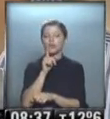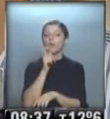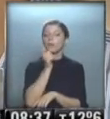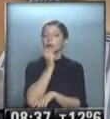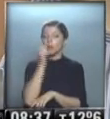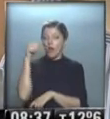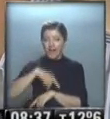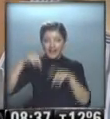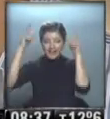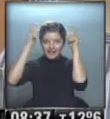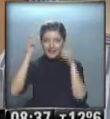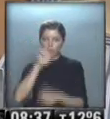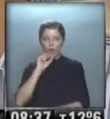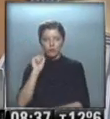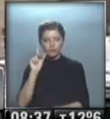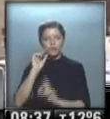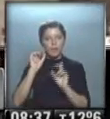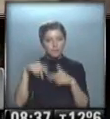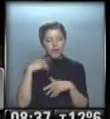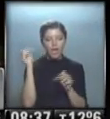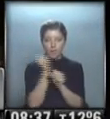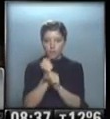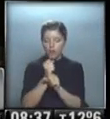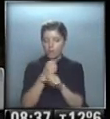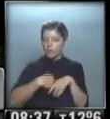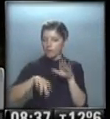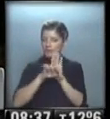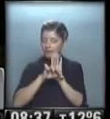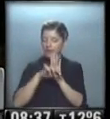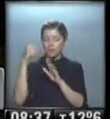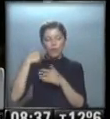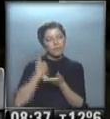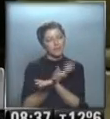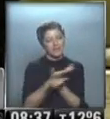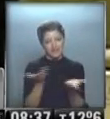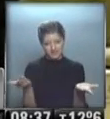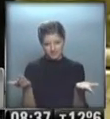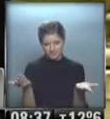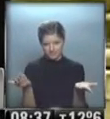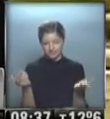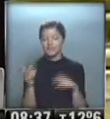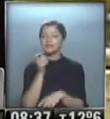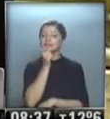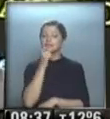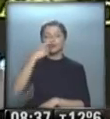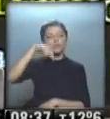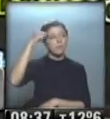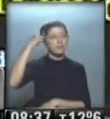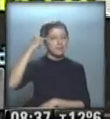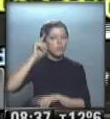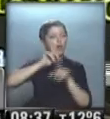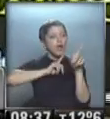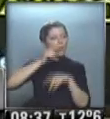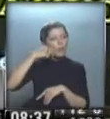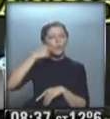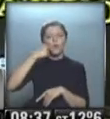una reglamentación también muy, muy firme, muy clara al respecto. Digo, es una cuestión general, tiene que ver con que si estamos dispuestos a que algunos pocos